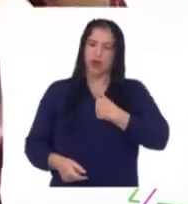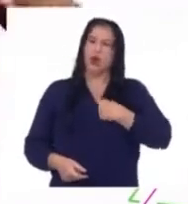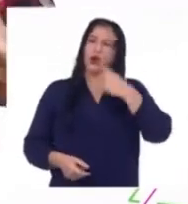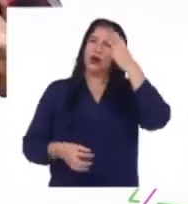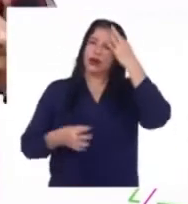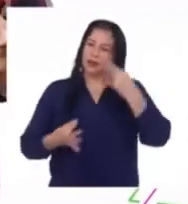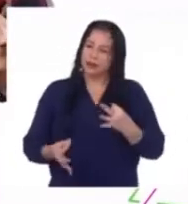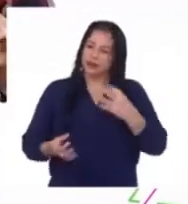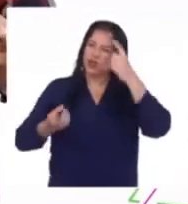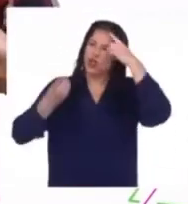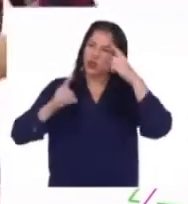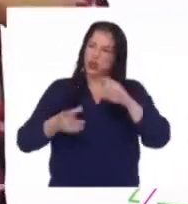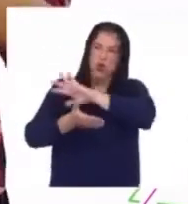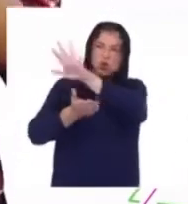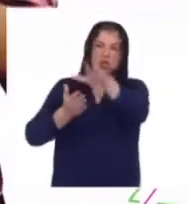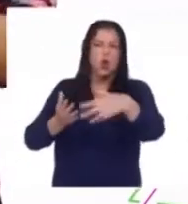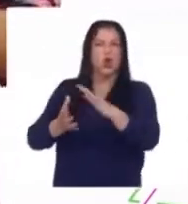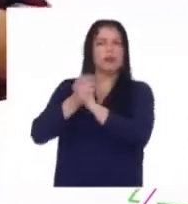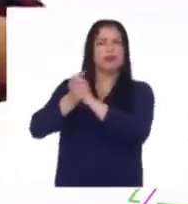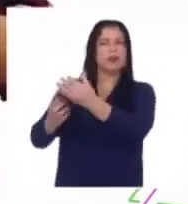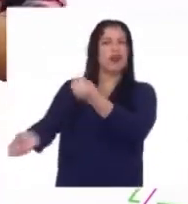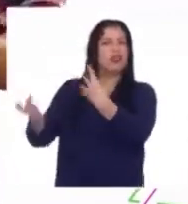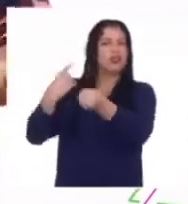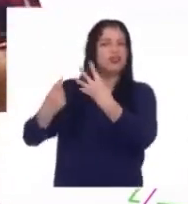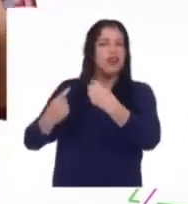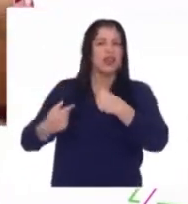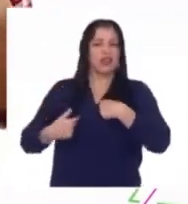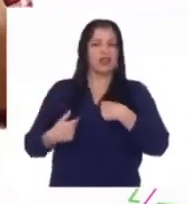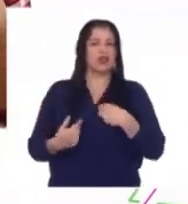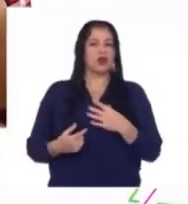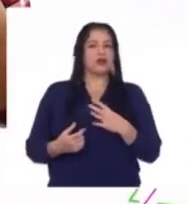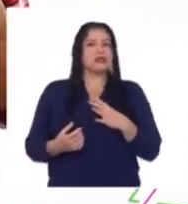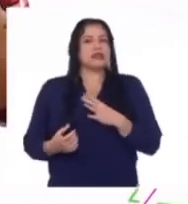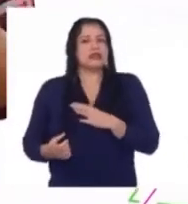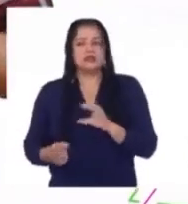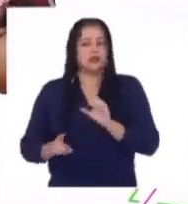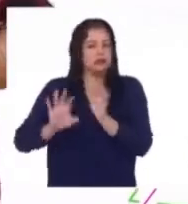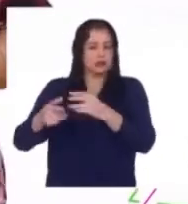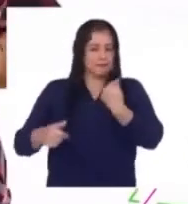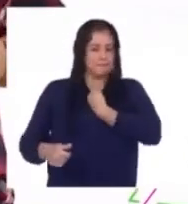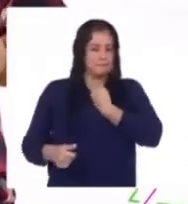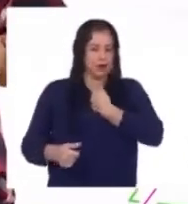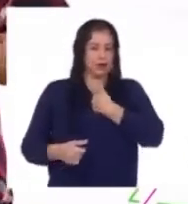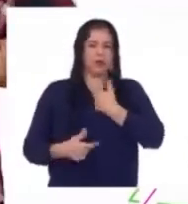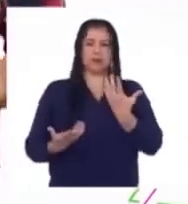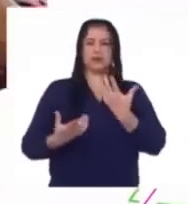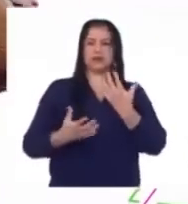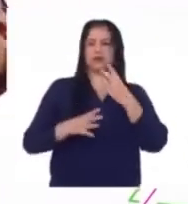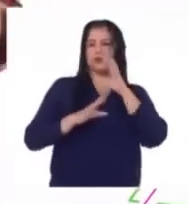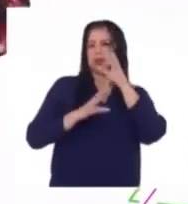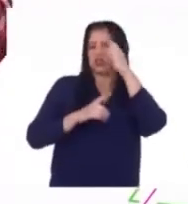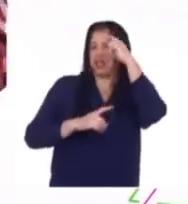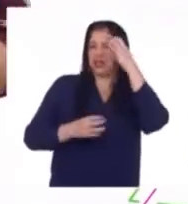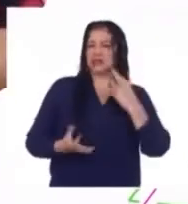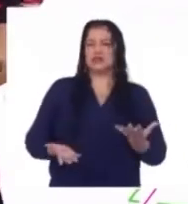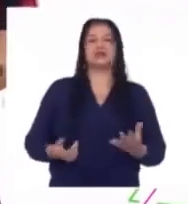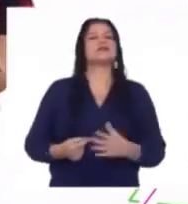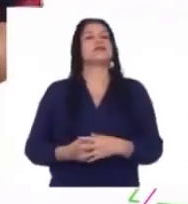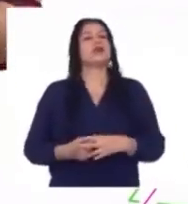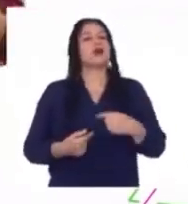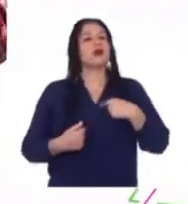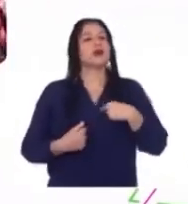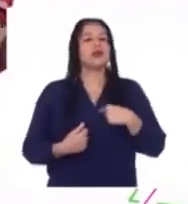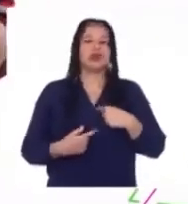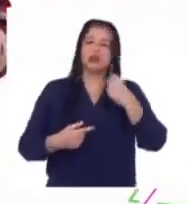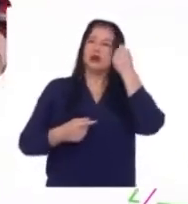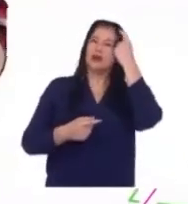realmente estamos de acuerdo con ello y actuar de acuerdo a nuestras creencias. Al conocer más sobre la